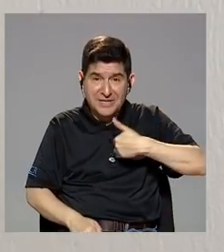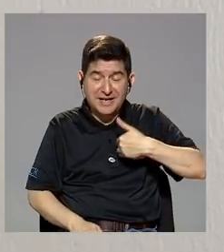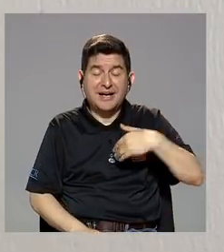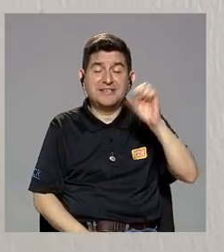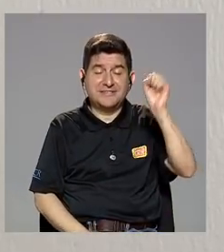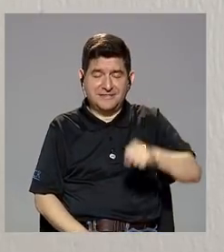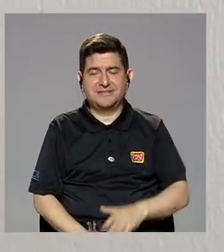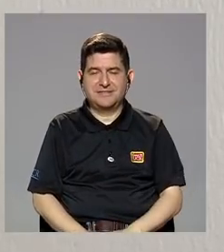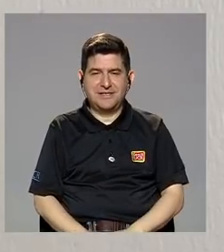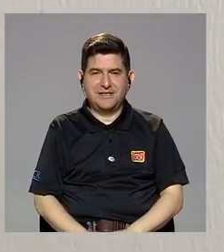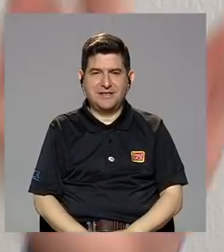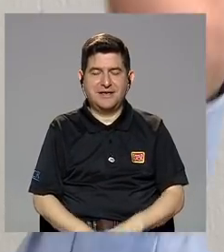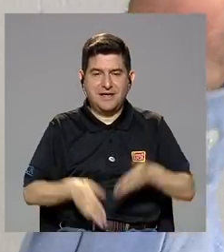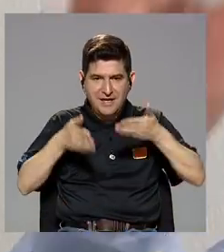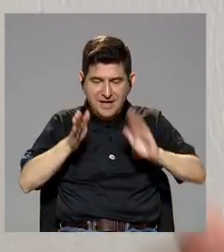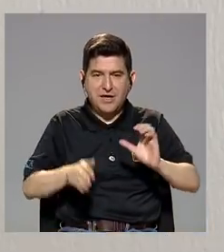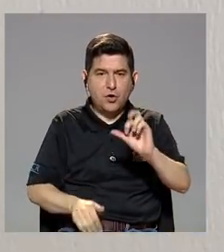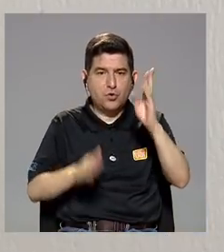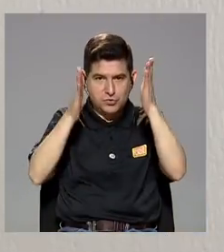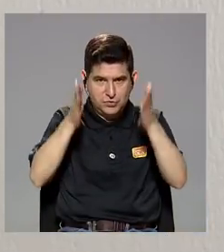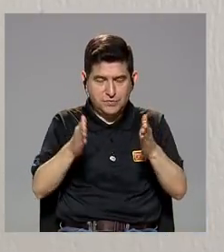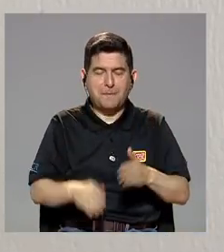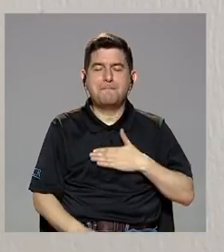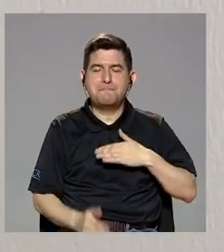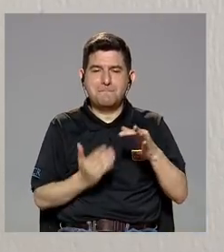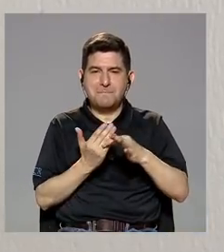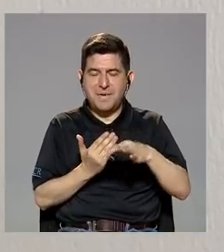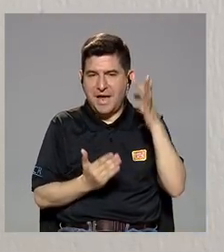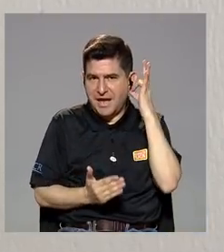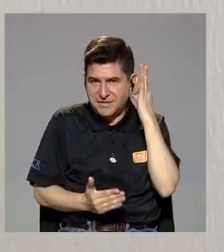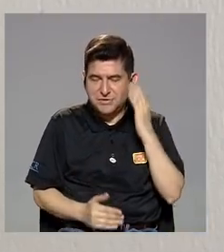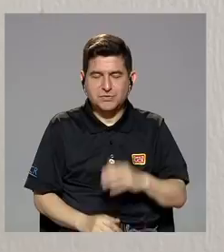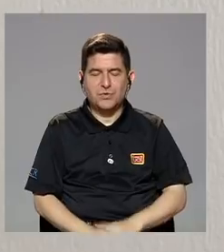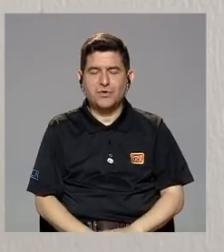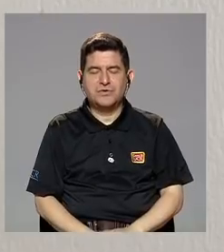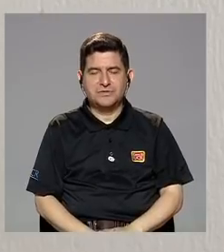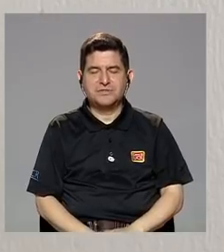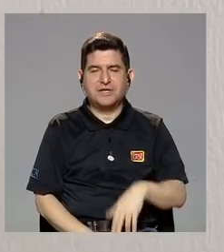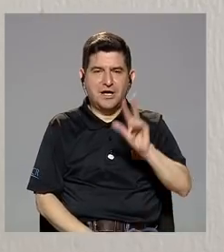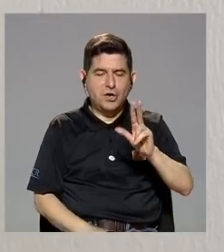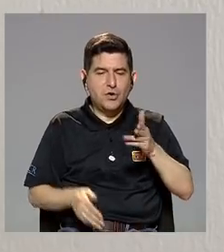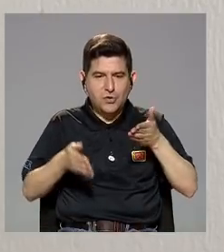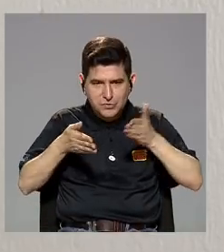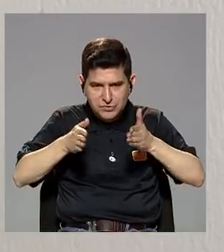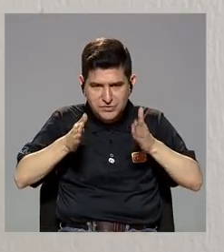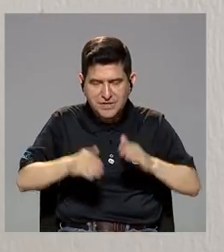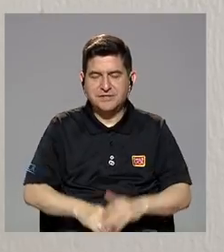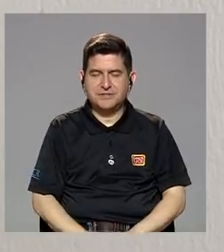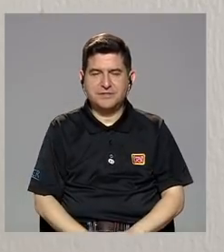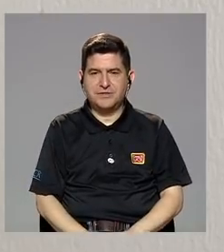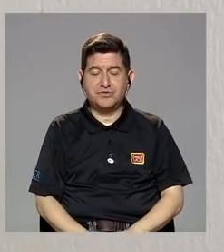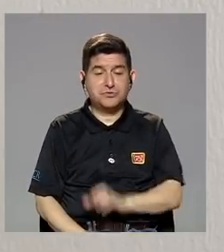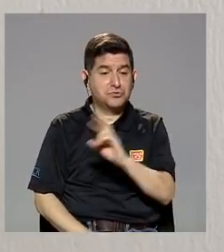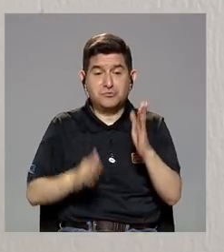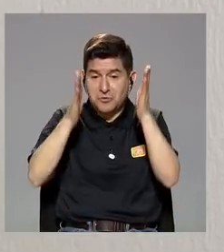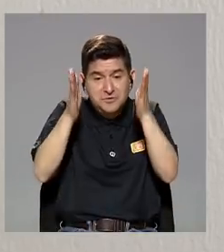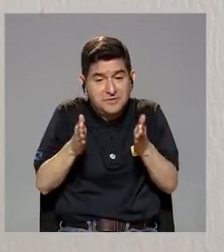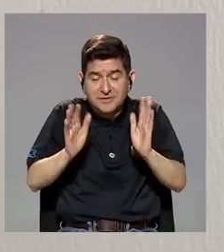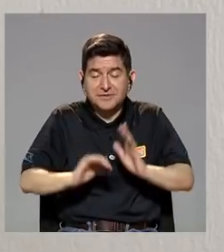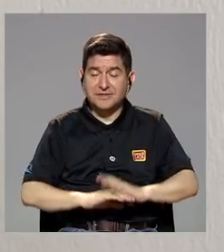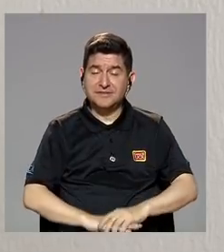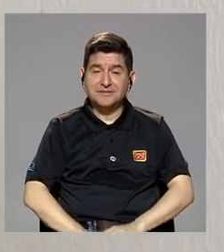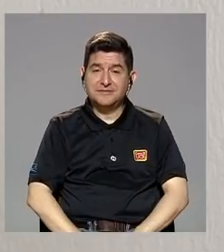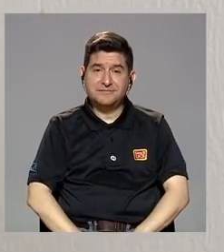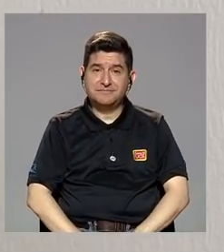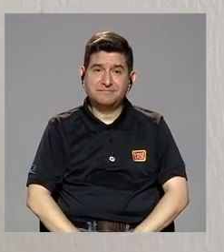tres que son costarricenses y mi esposa que es costarricense y leonardo todos los tres son ticos